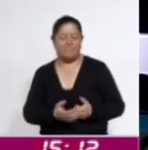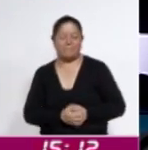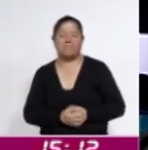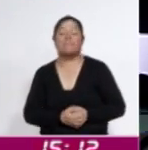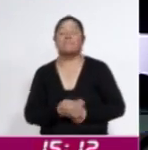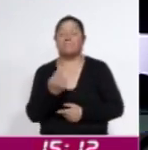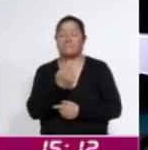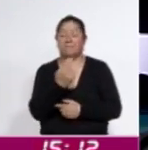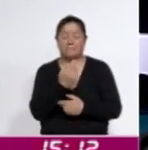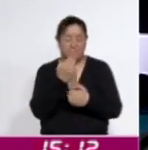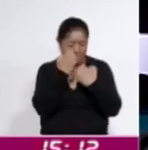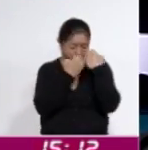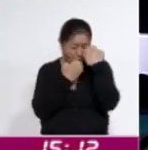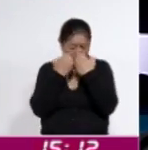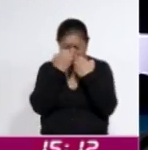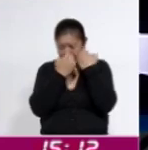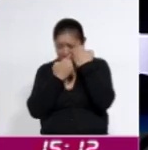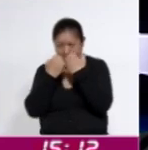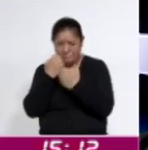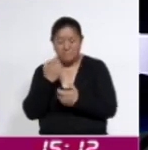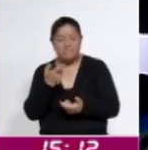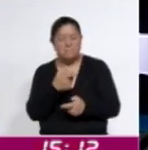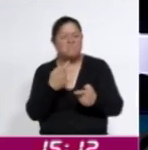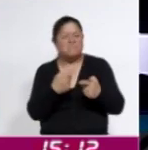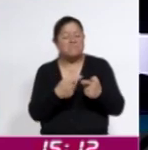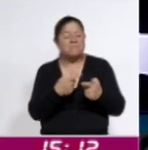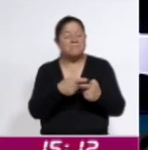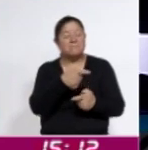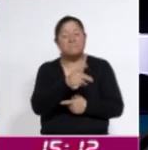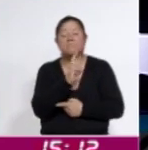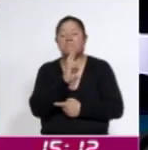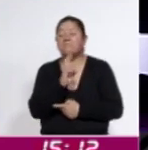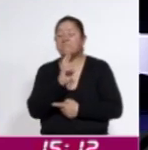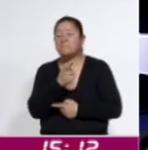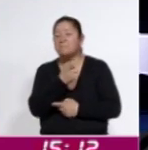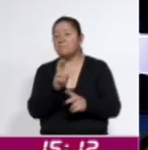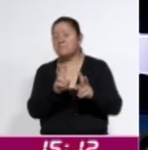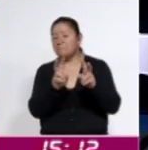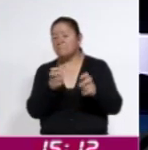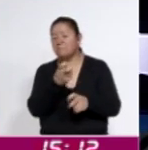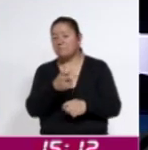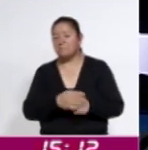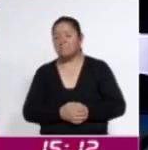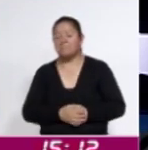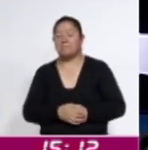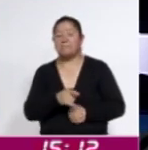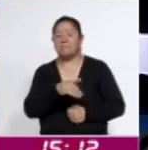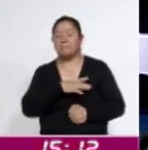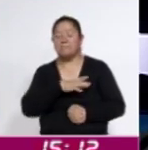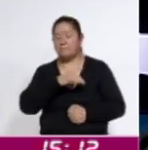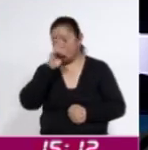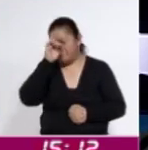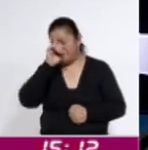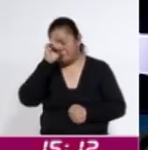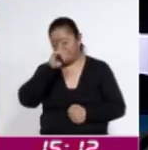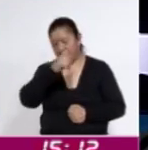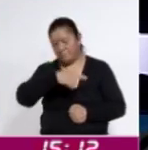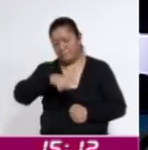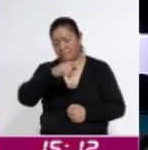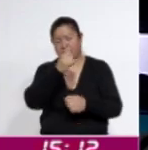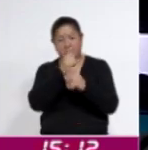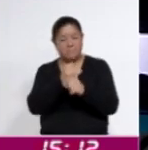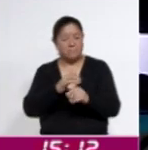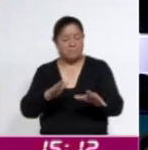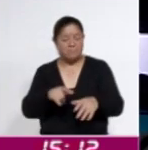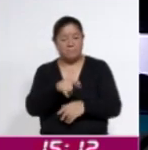analizar, ver quién puede resolver el tema. Y con esta campaña, aparte de que se da la asesoría, se brinda toda la información